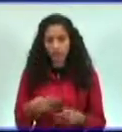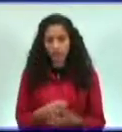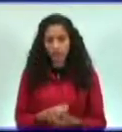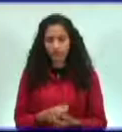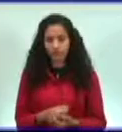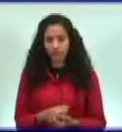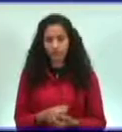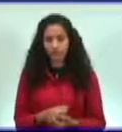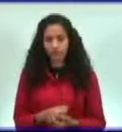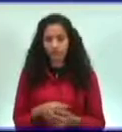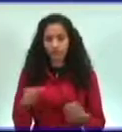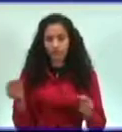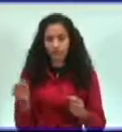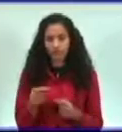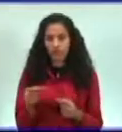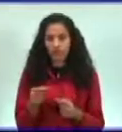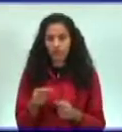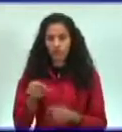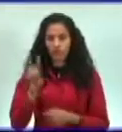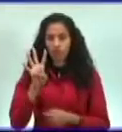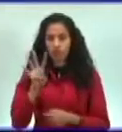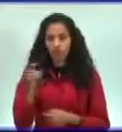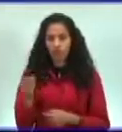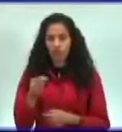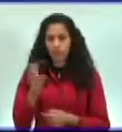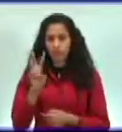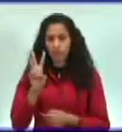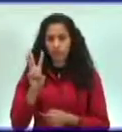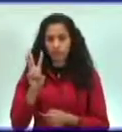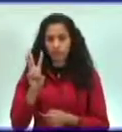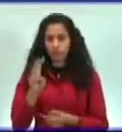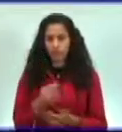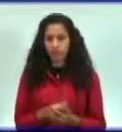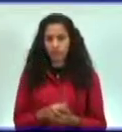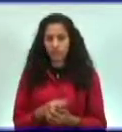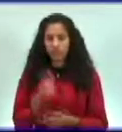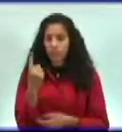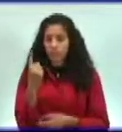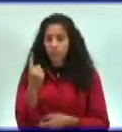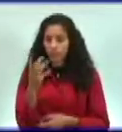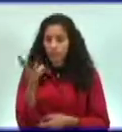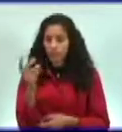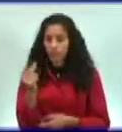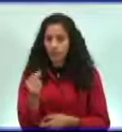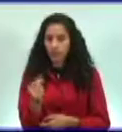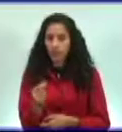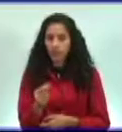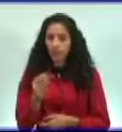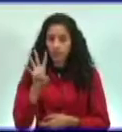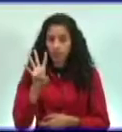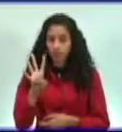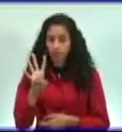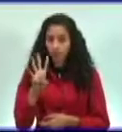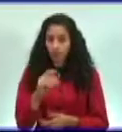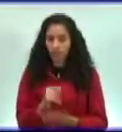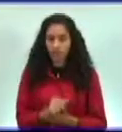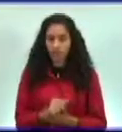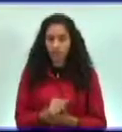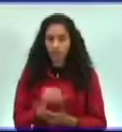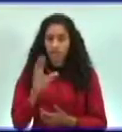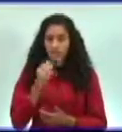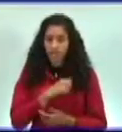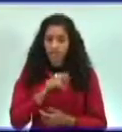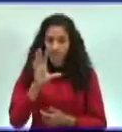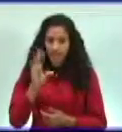ejemplo. La igualdad 4 menos 3. El primer número, que es el 4, indica